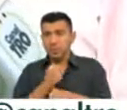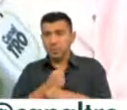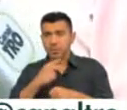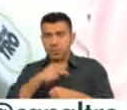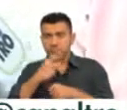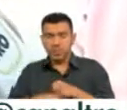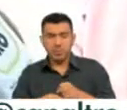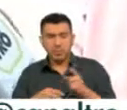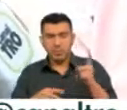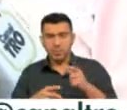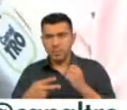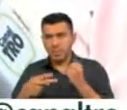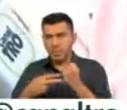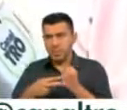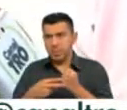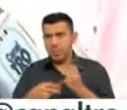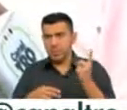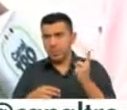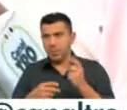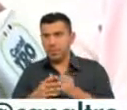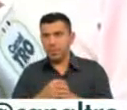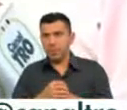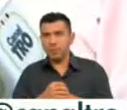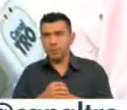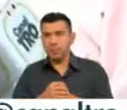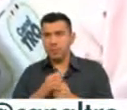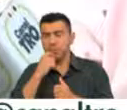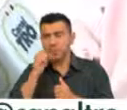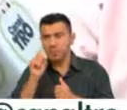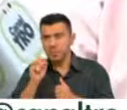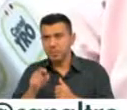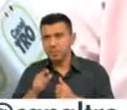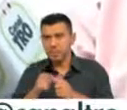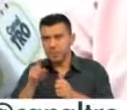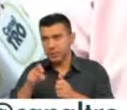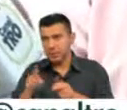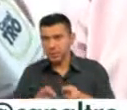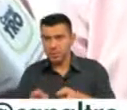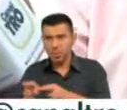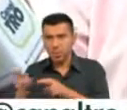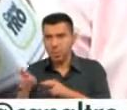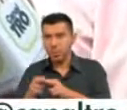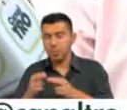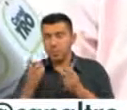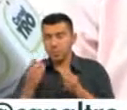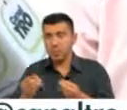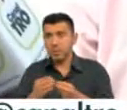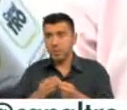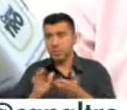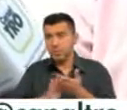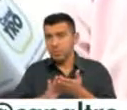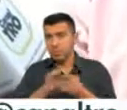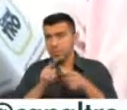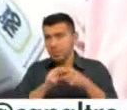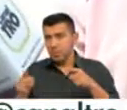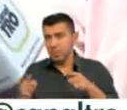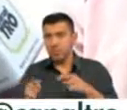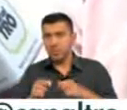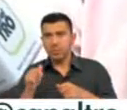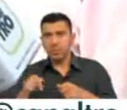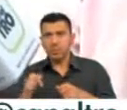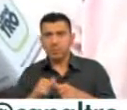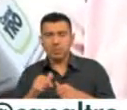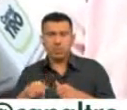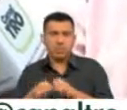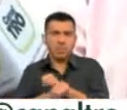hace varios meses en los cuales se ha planteado la posibilidad de una ruta de ocaña cúcuta fija semanalmente y hoy estaremos en